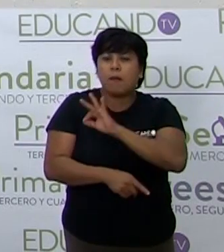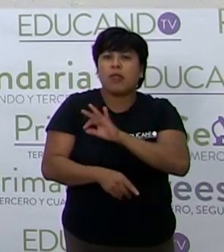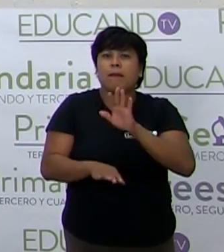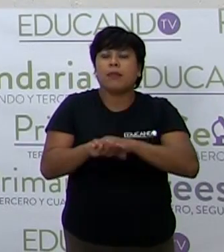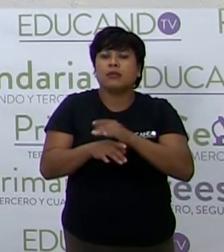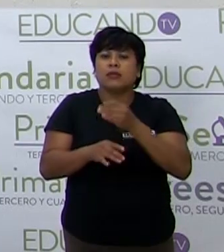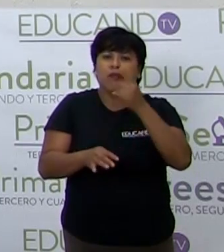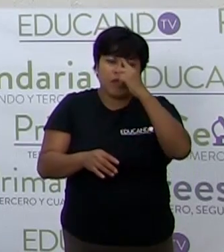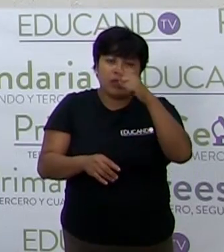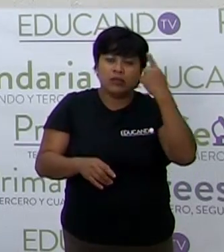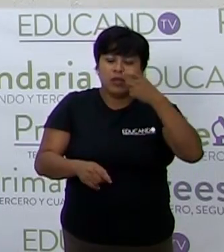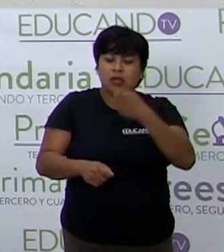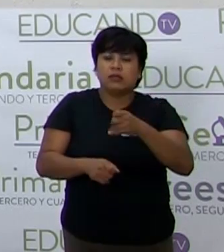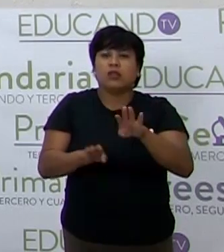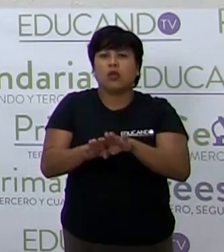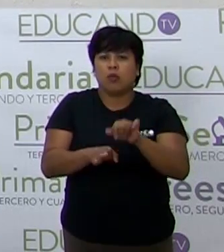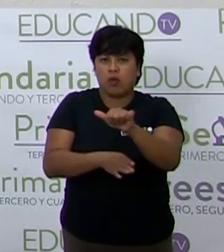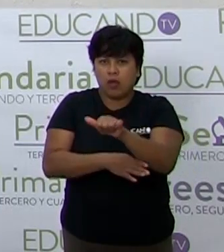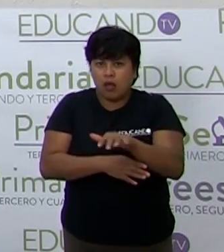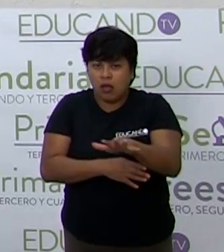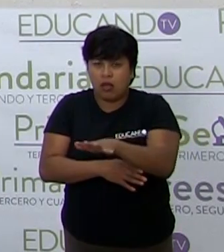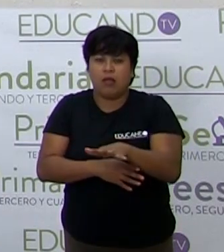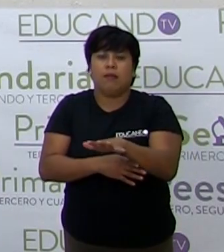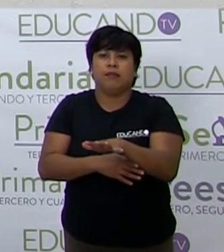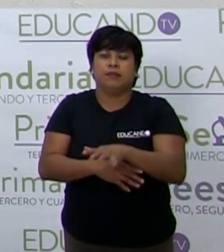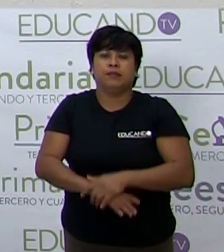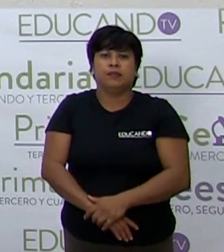simplificar el cálculo de esta área. Adelante.